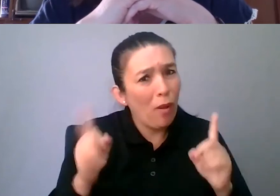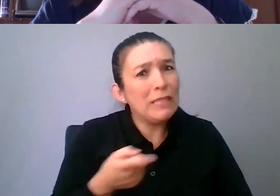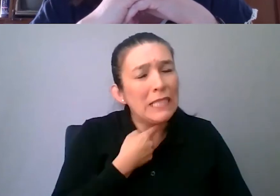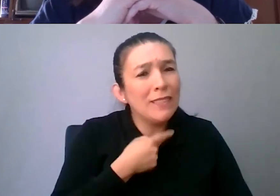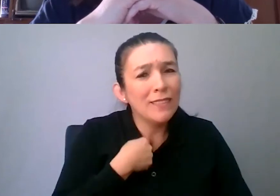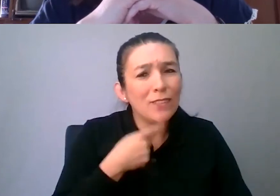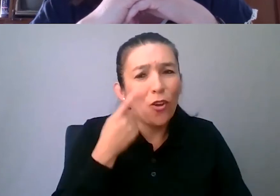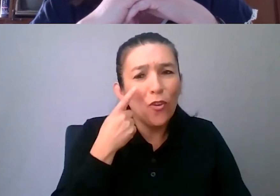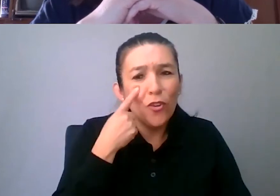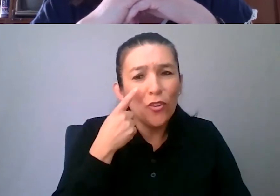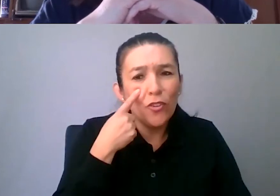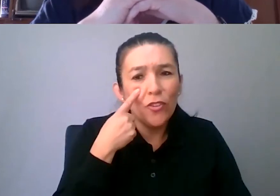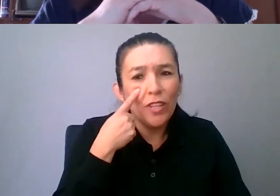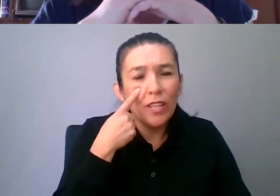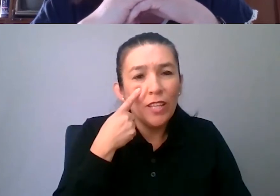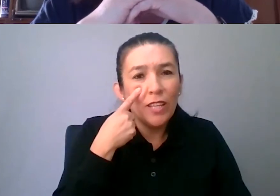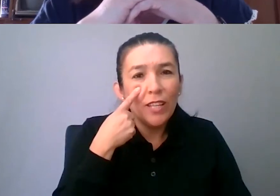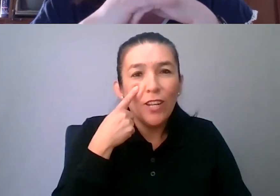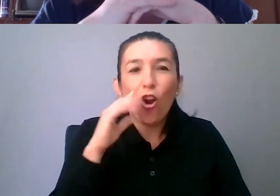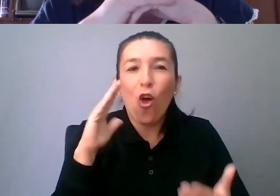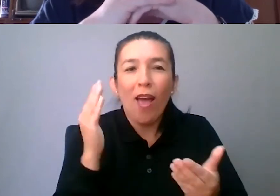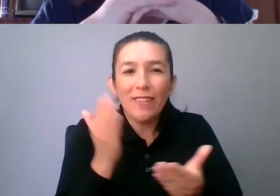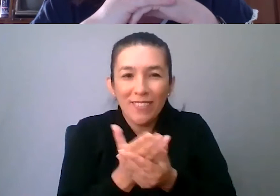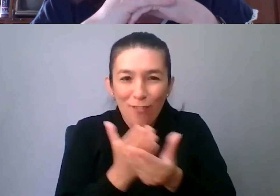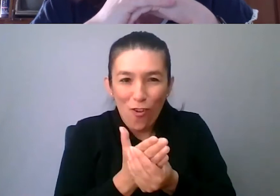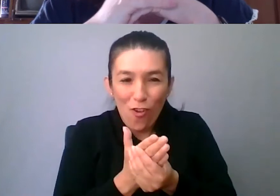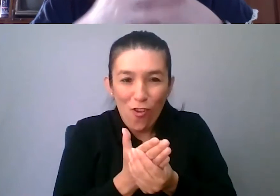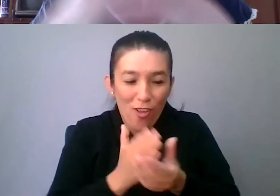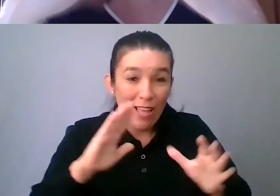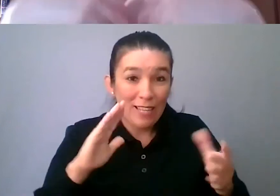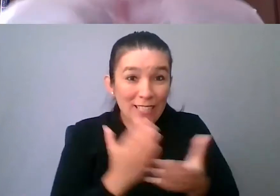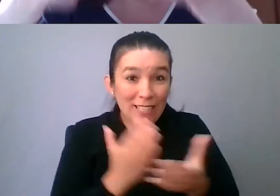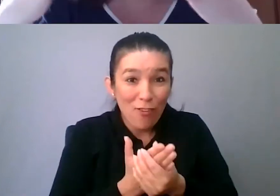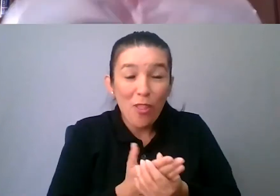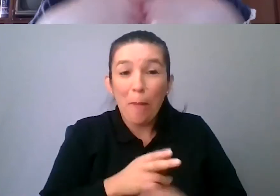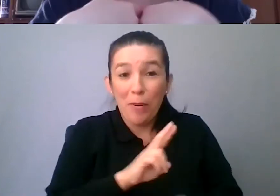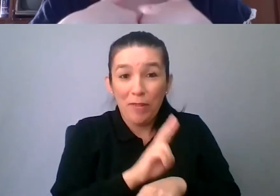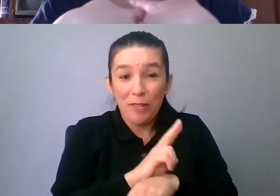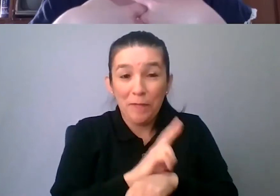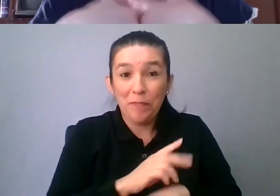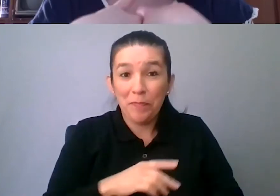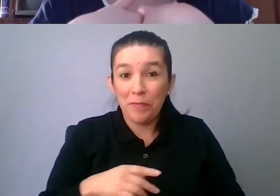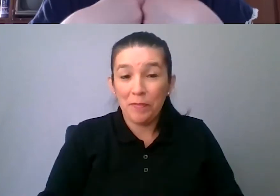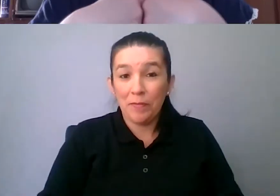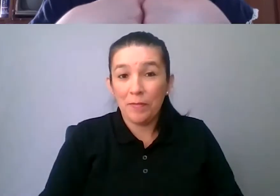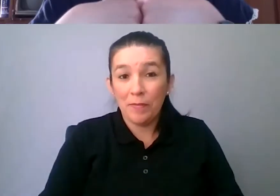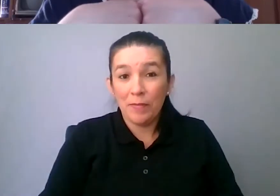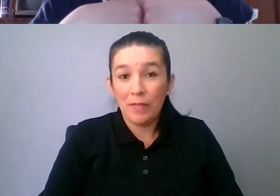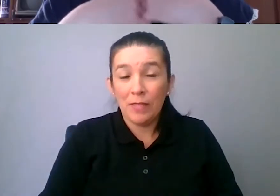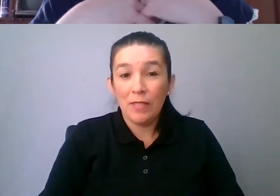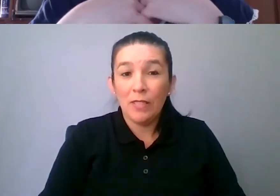conocer los archivos del profesor y si uno se empieza a, como